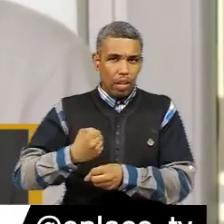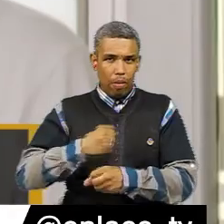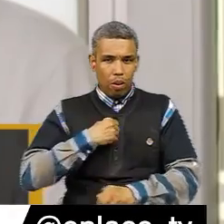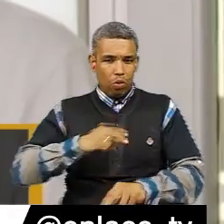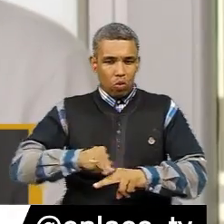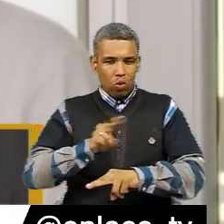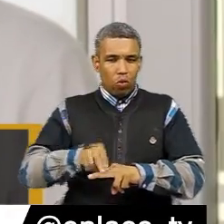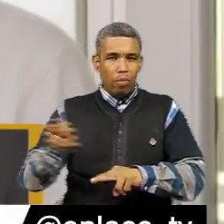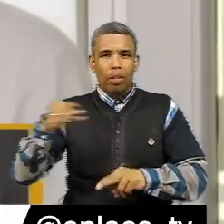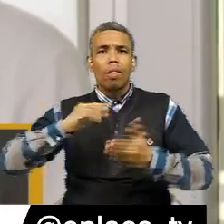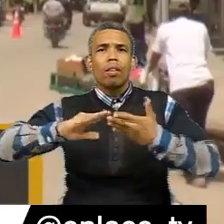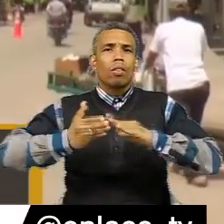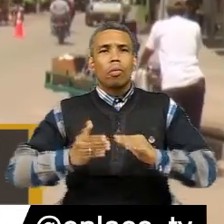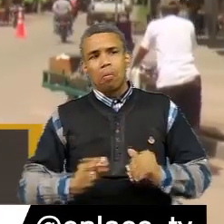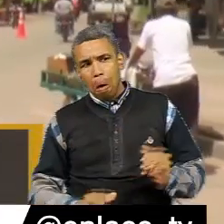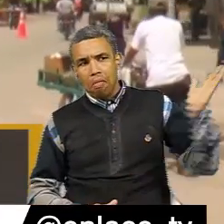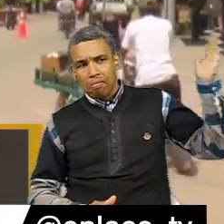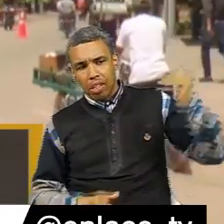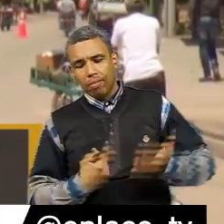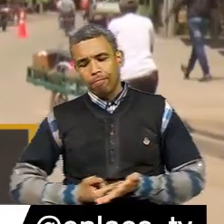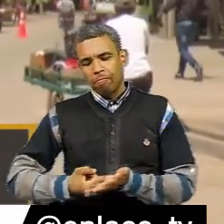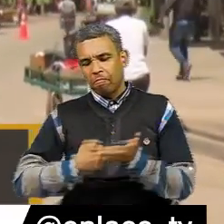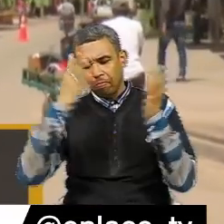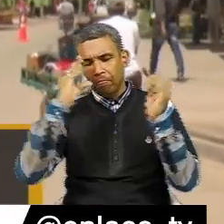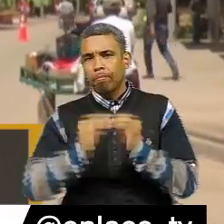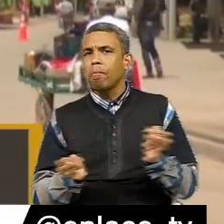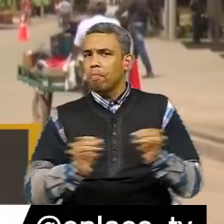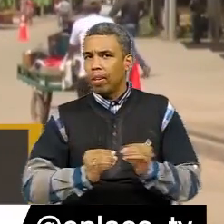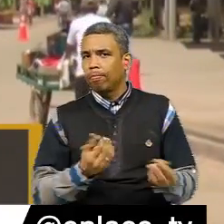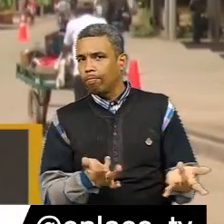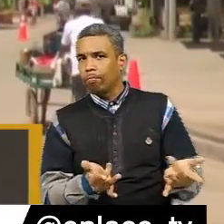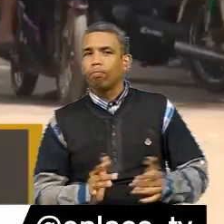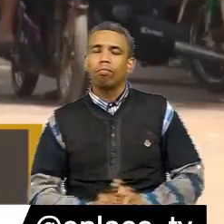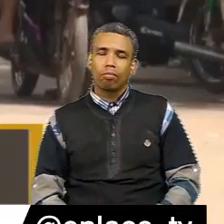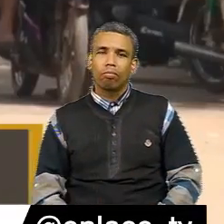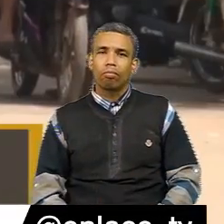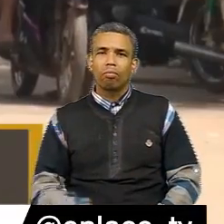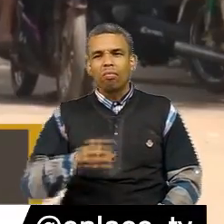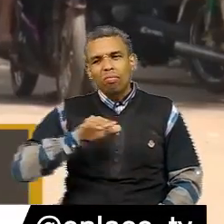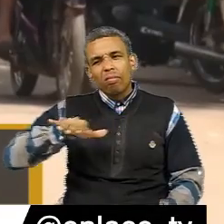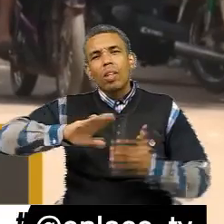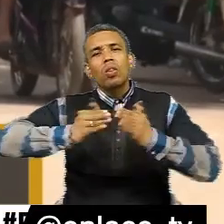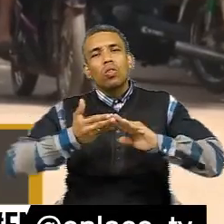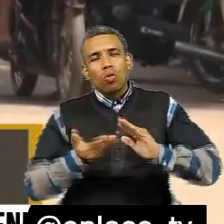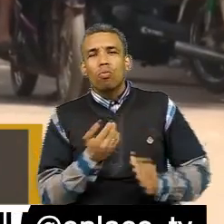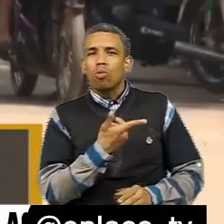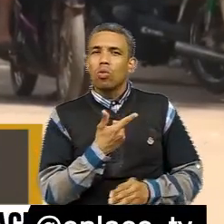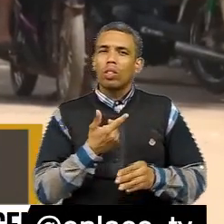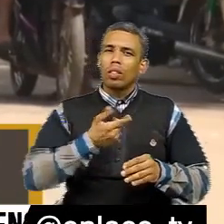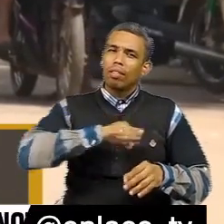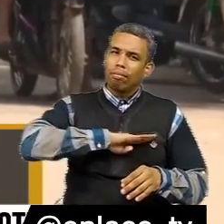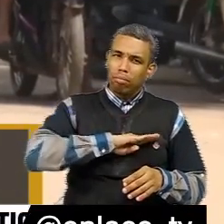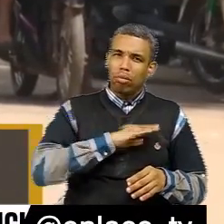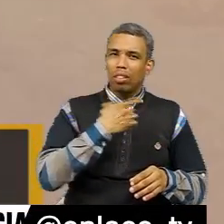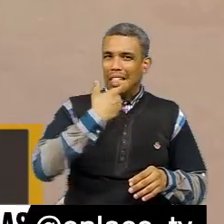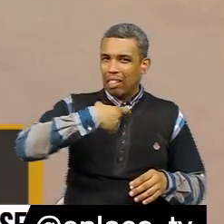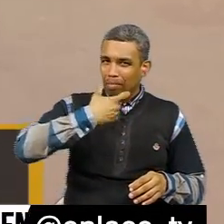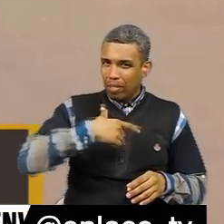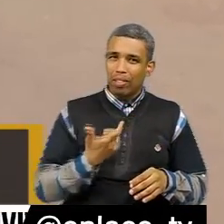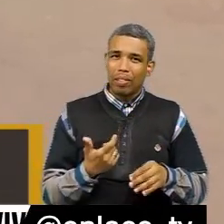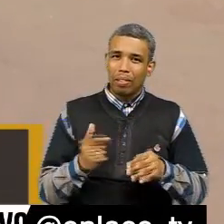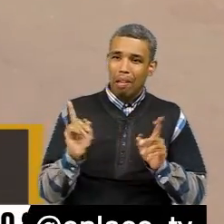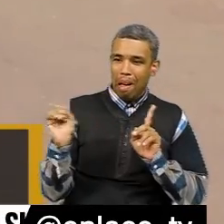la expectativa que sigamos dialogando. Durante el fin de semana pasada, la comunidad, las administraciones municipales de Barranca Bermeja y San Vicente de Chucurí, al